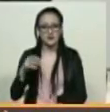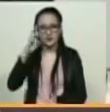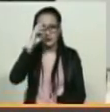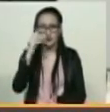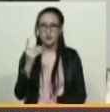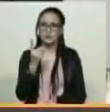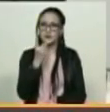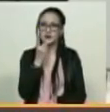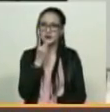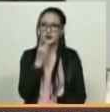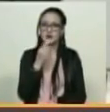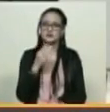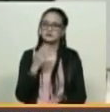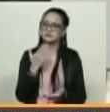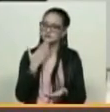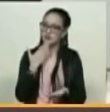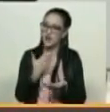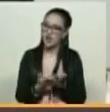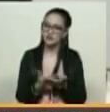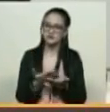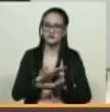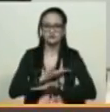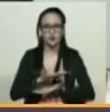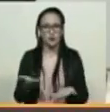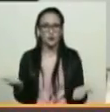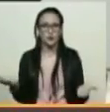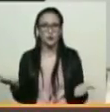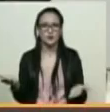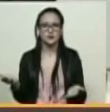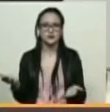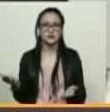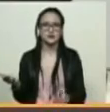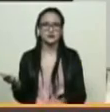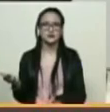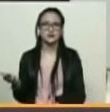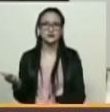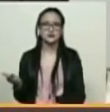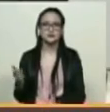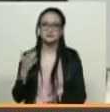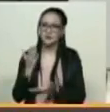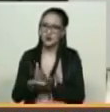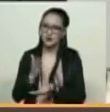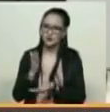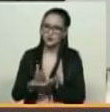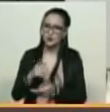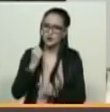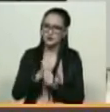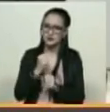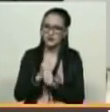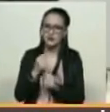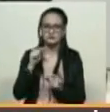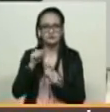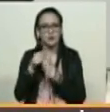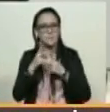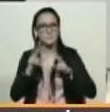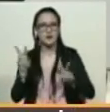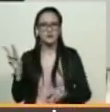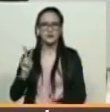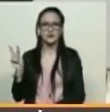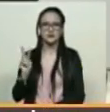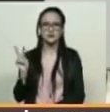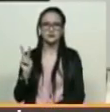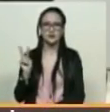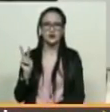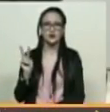a quien siempre le agradeceremos los gestos, la actitud, la constancia en el trabajo por la paz en Venezuela,